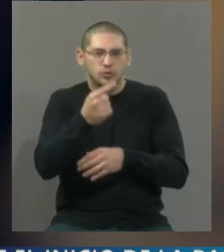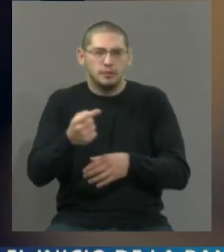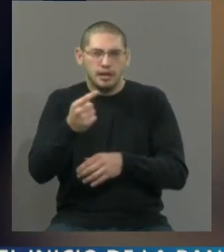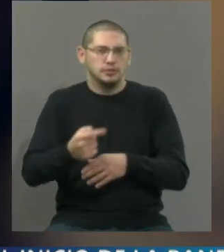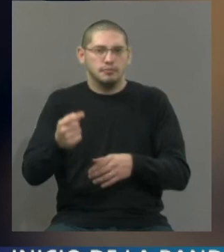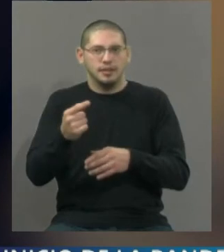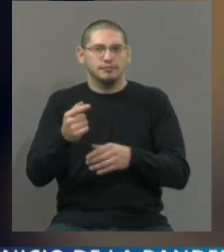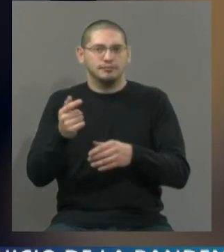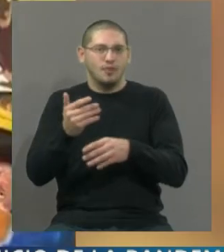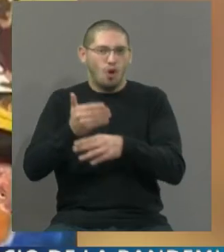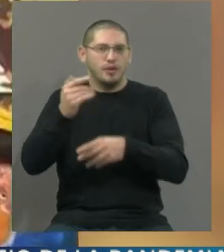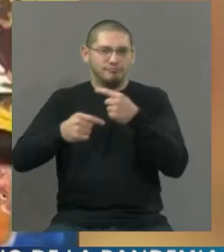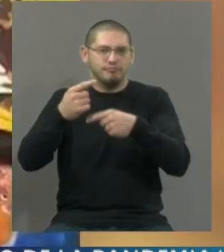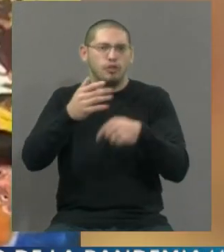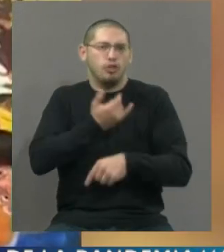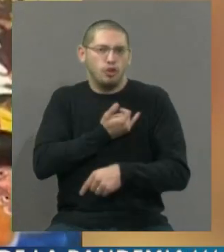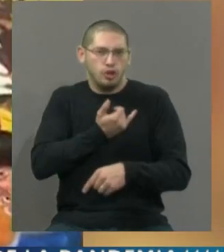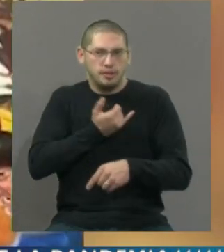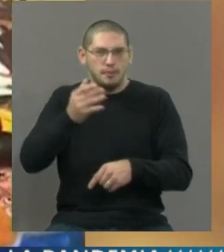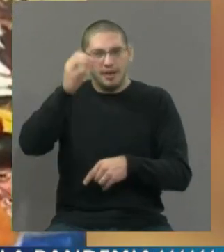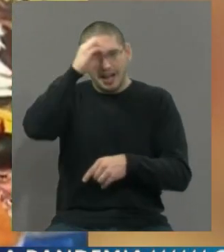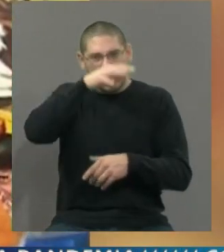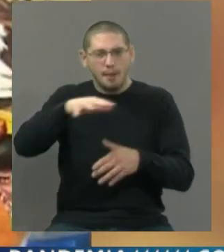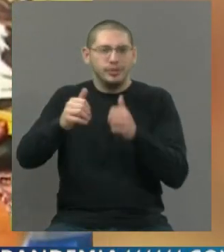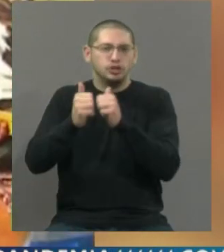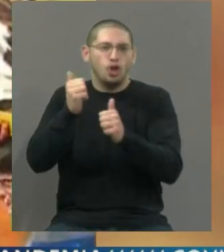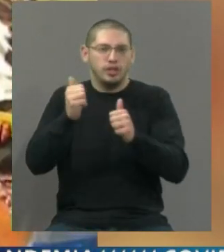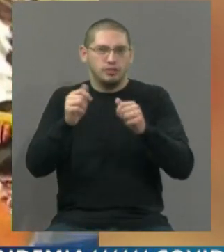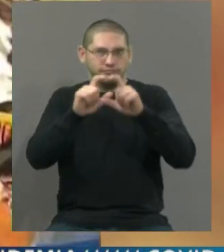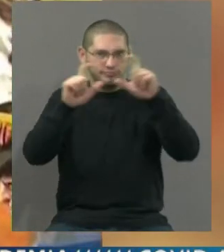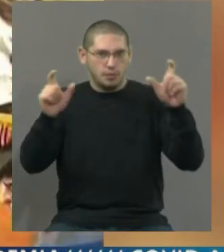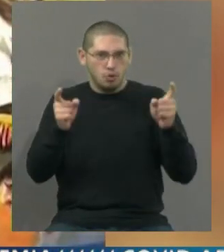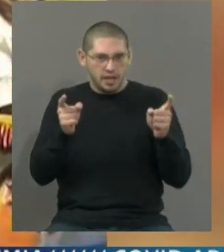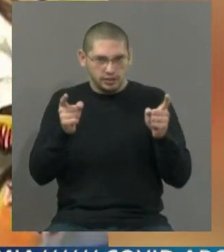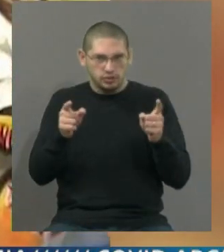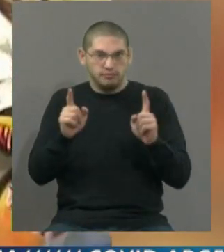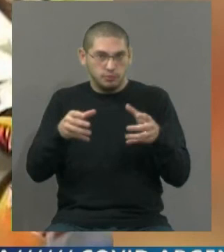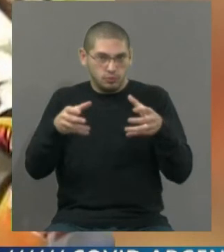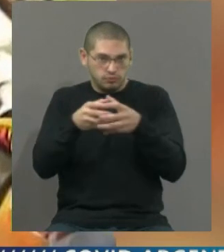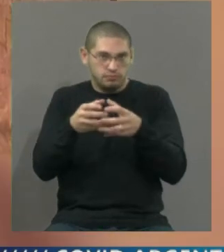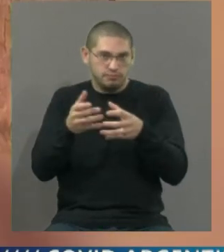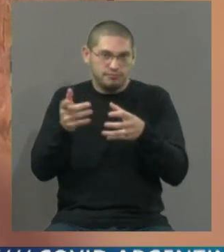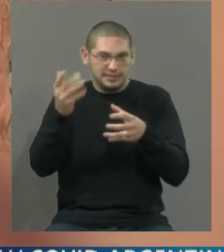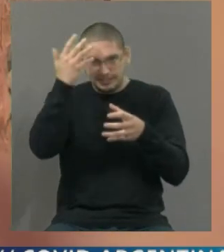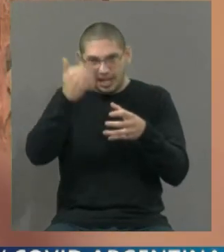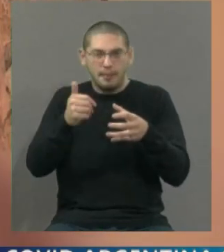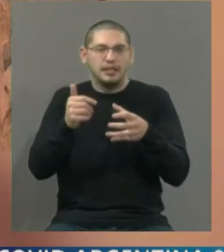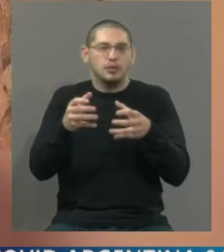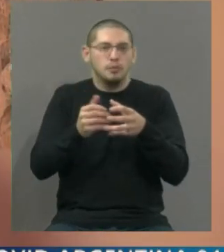histórico en el Plumerillo, lugar donde San Martín preparó y formó a su ejército de los Andes para el cruce que marcó la libertad de los